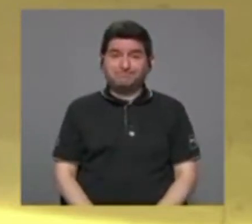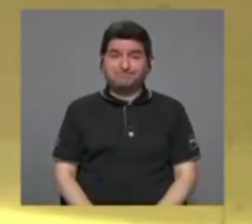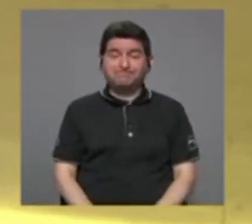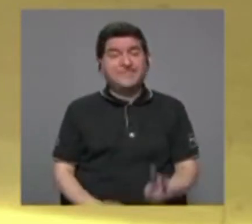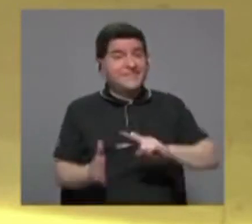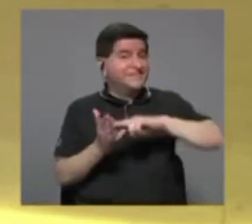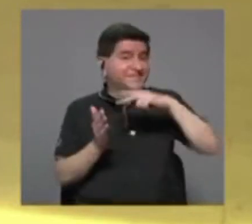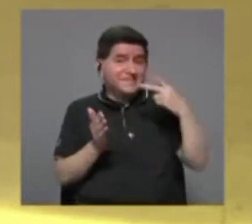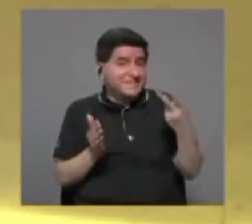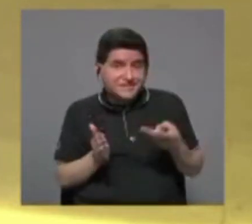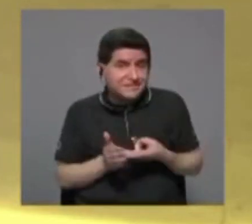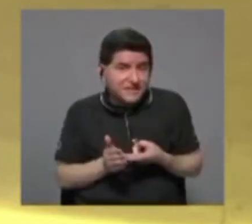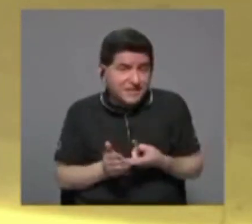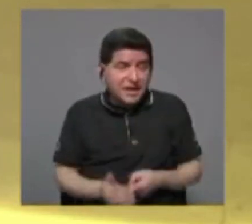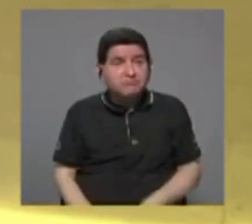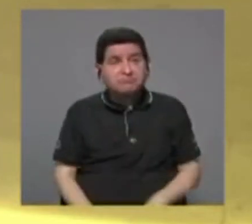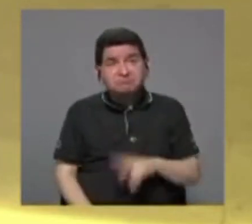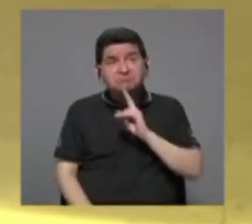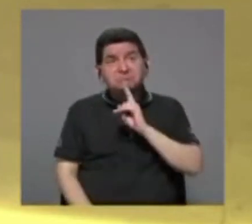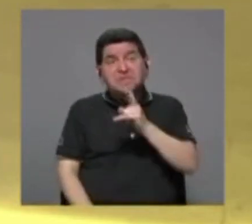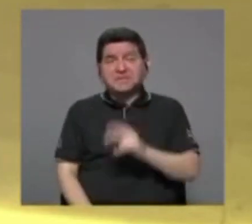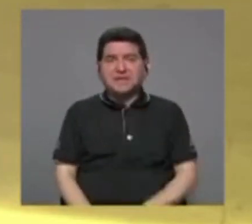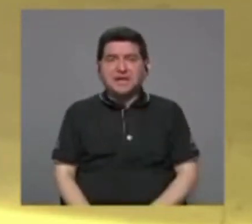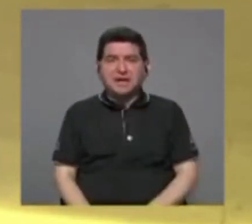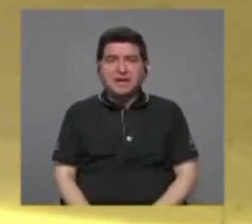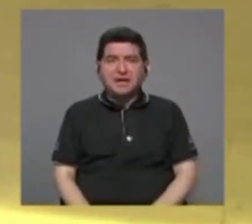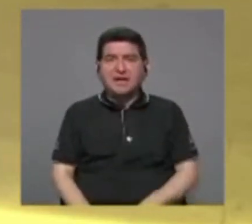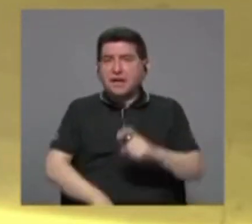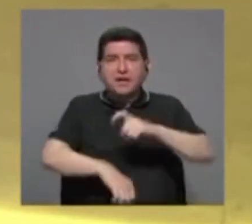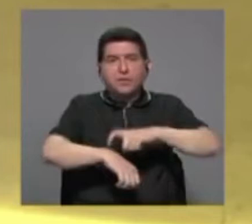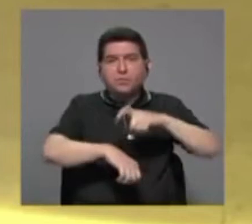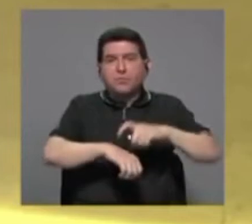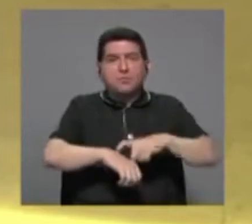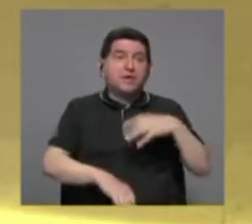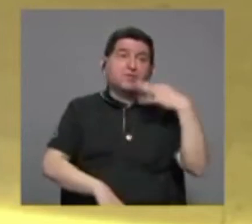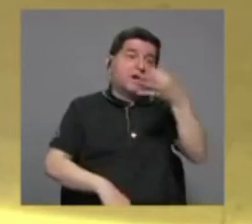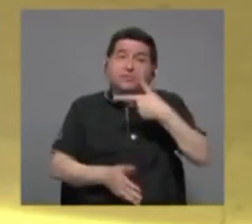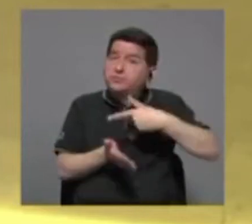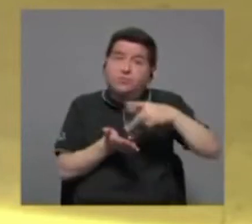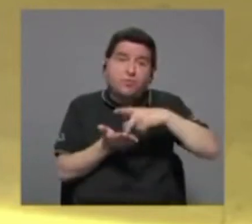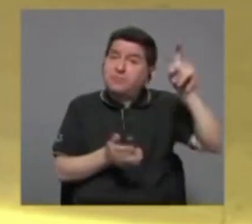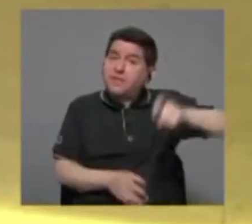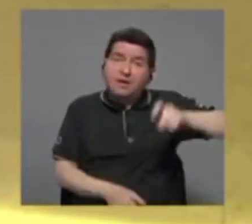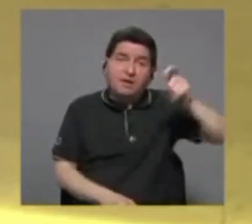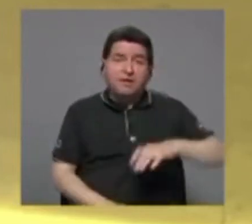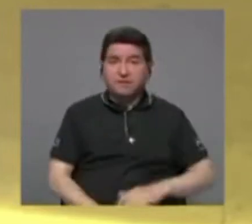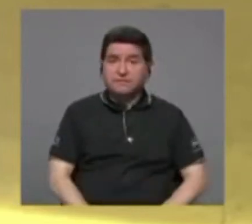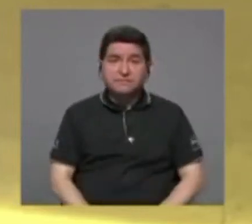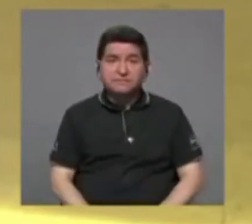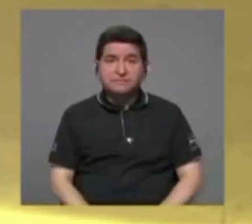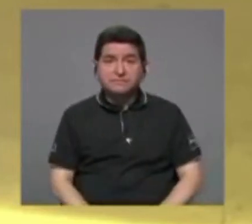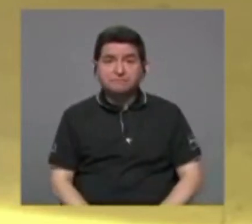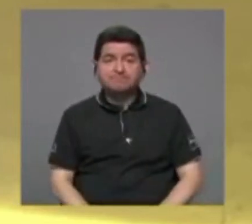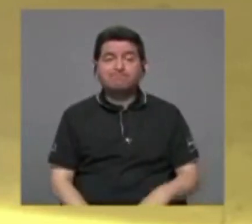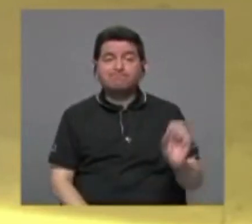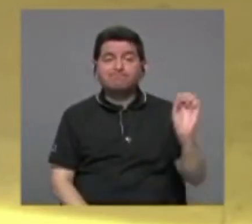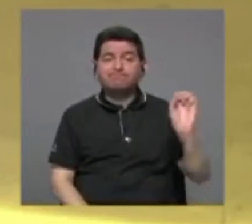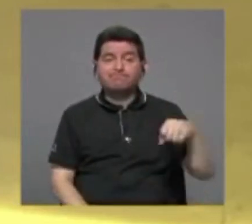cual es cierto porque algún día habrá que pagar y entonces